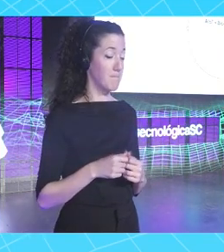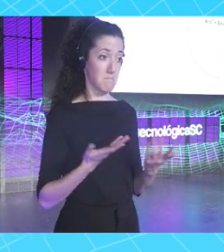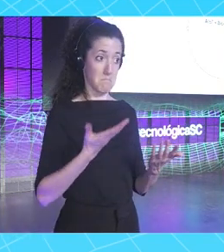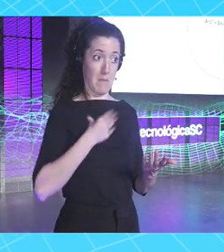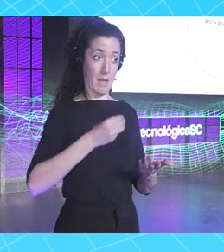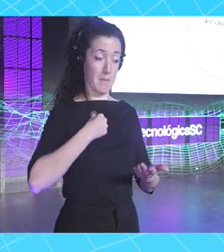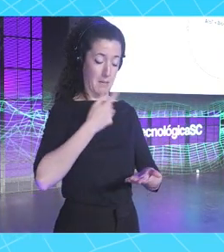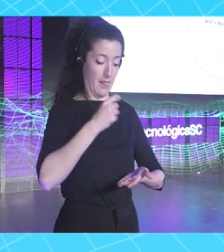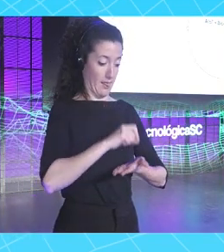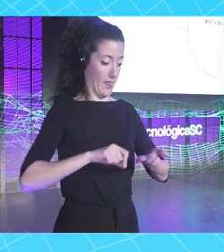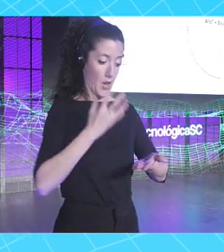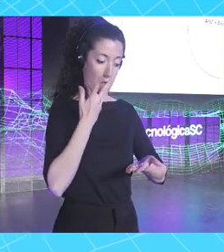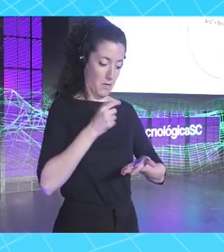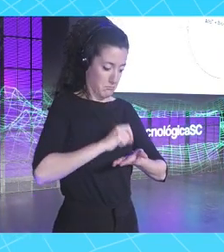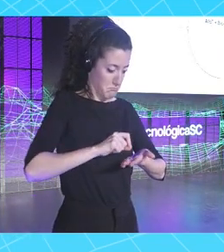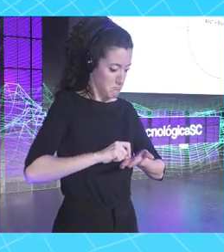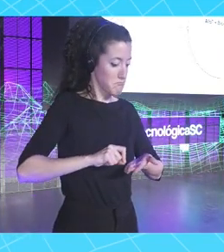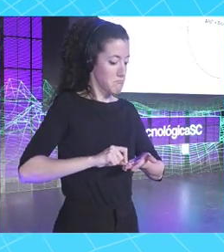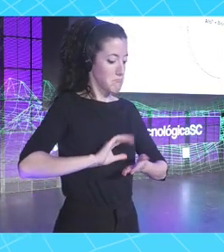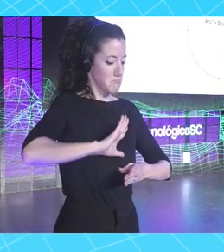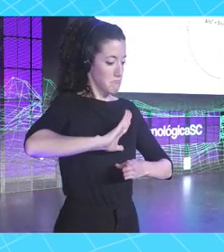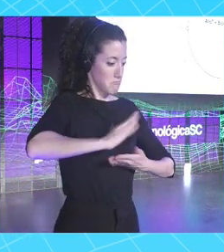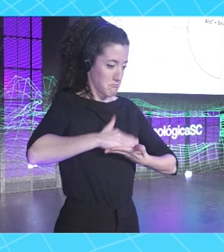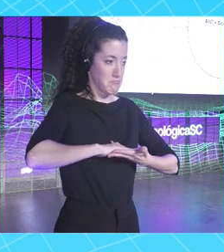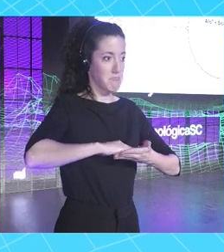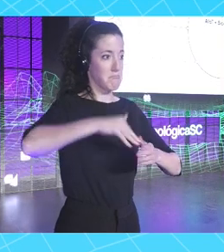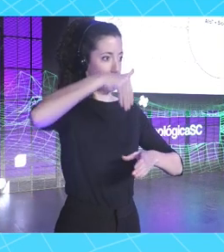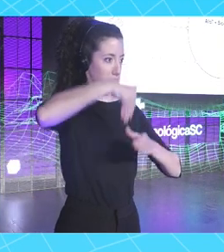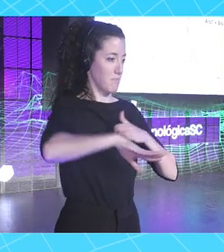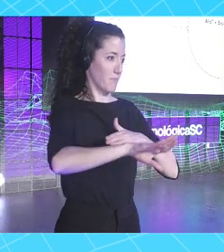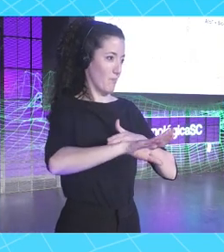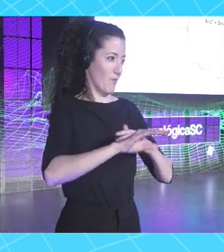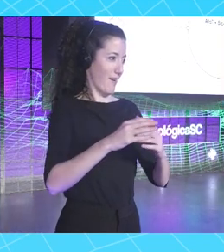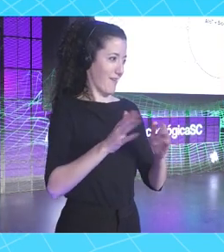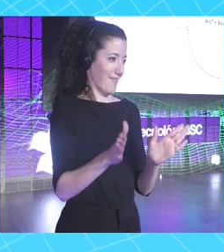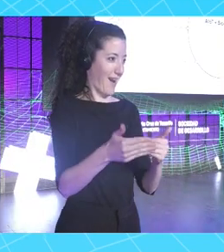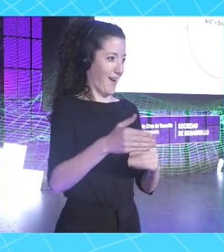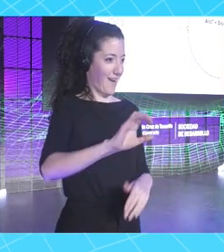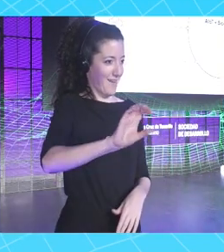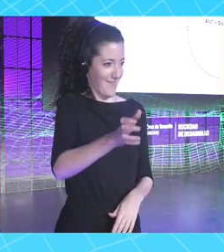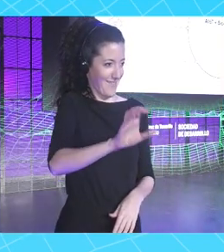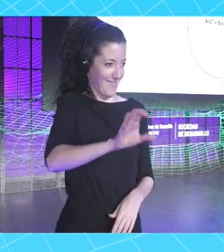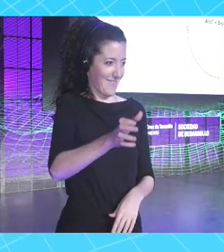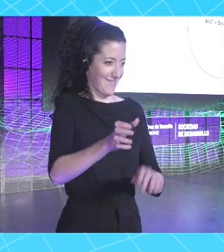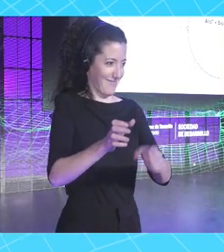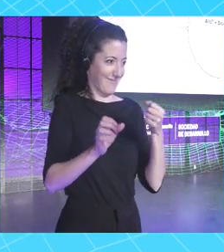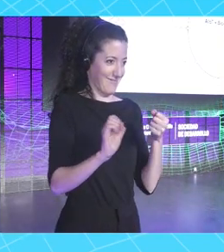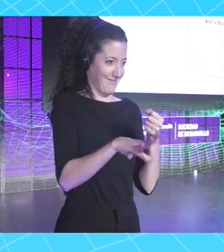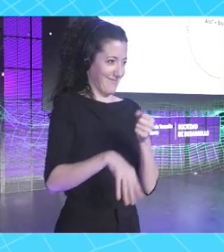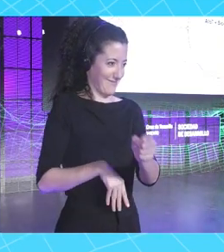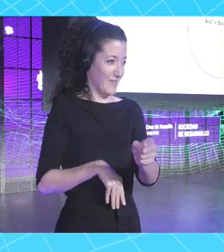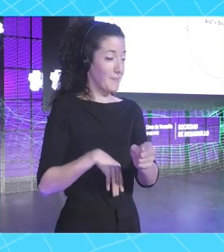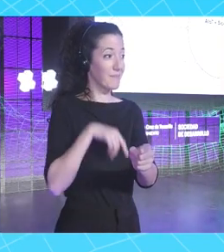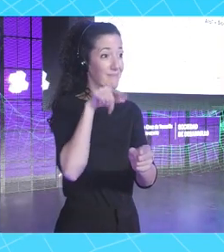a asegurar que nadie va a venir aquí por la por la tarde que ahí la que decía Violeta que ya sé yo que lo está pensando